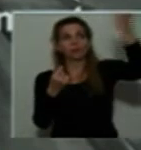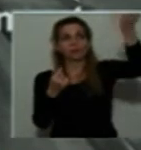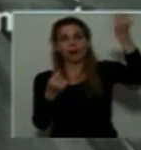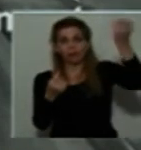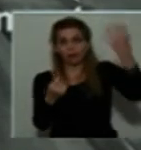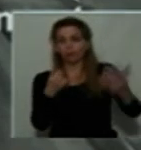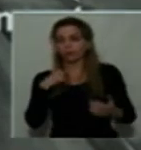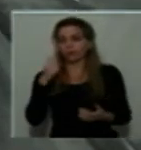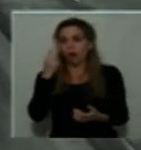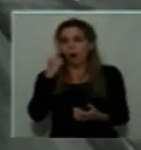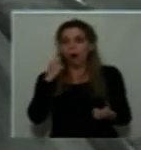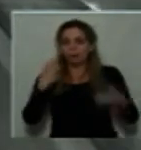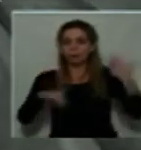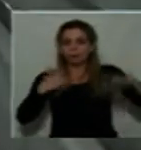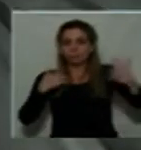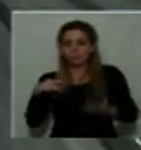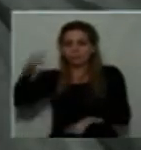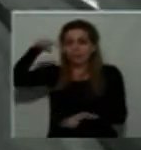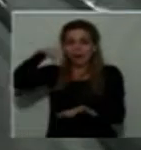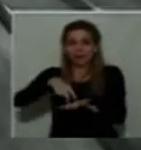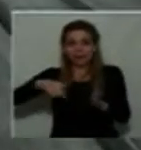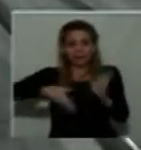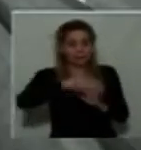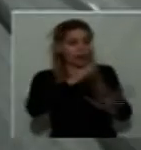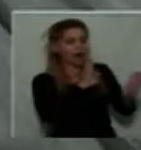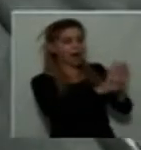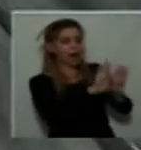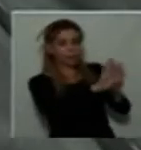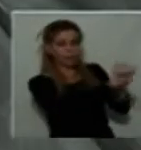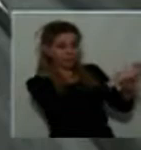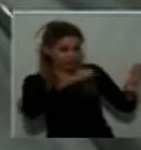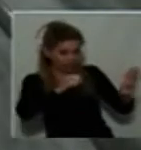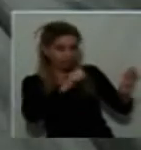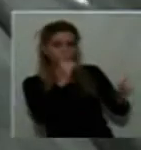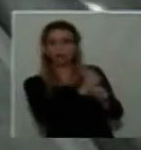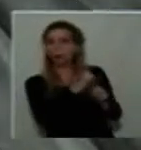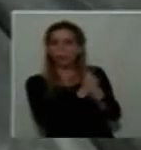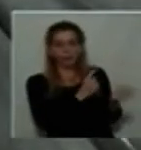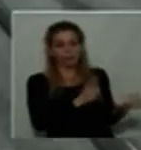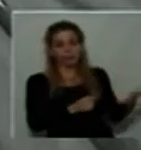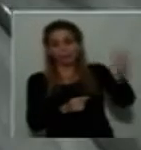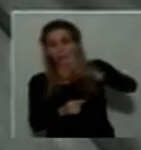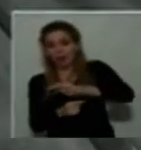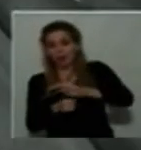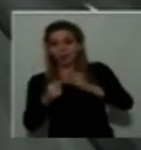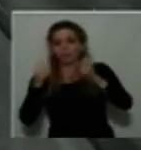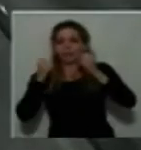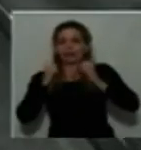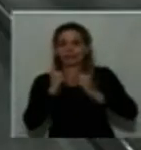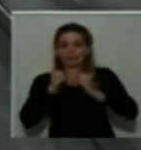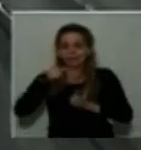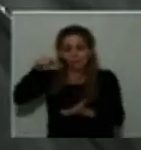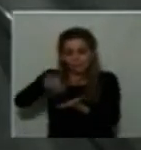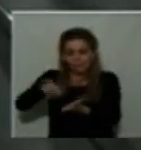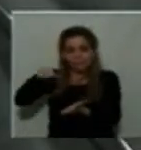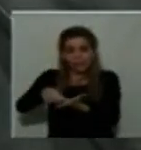emergencia, me voy a la puerta, intento salir de la cabina, no puedo, vuelvo, intento normalizar el botón,